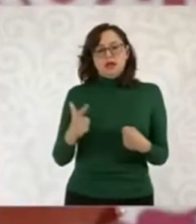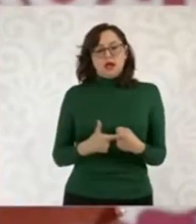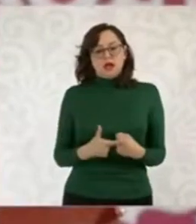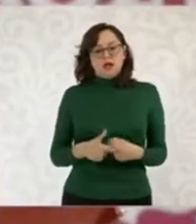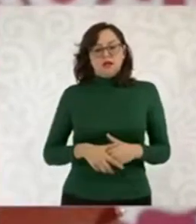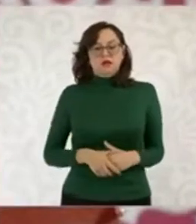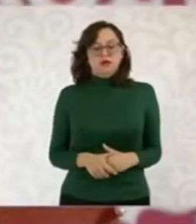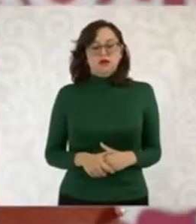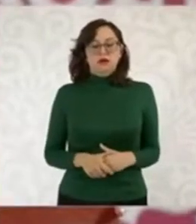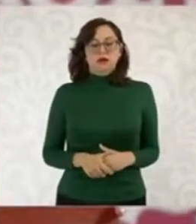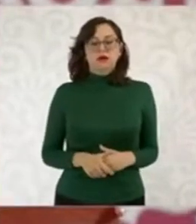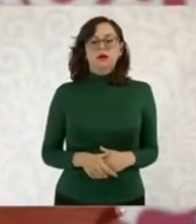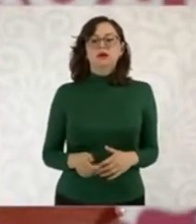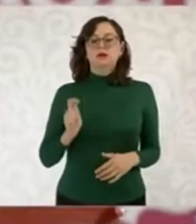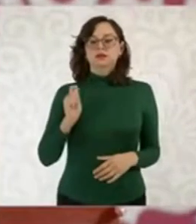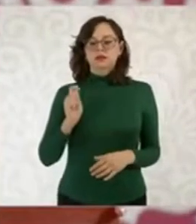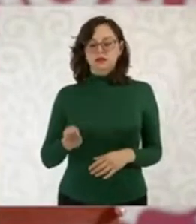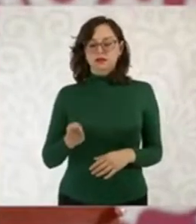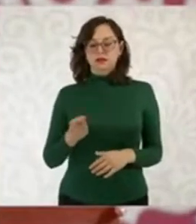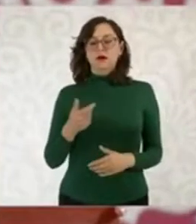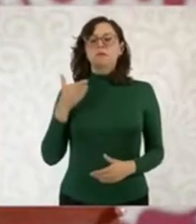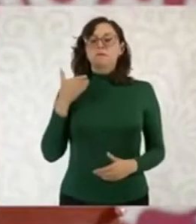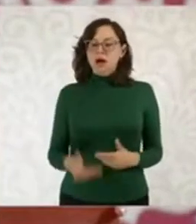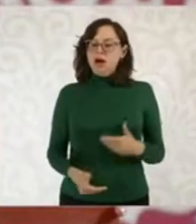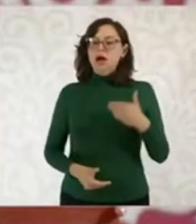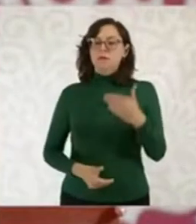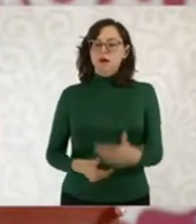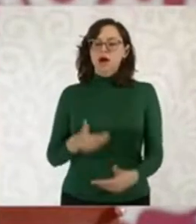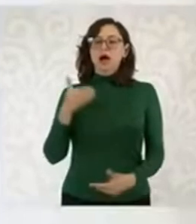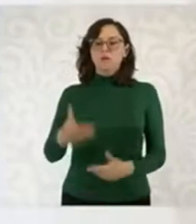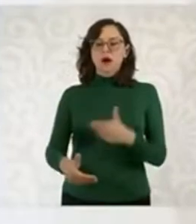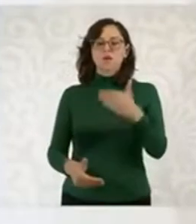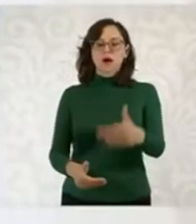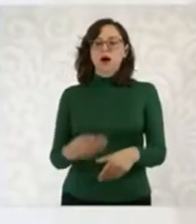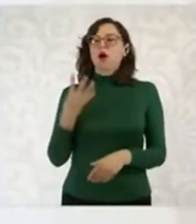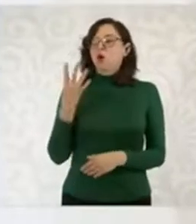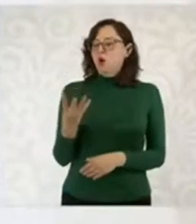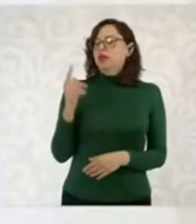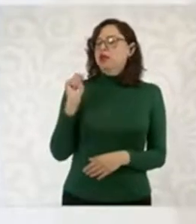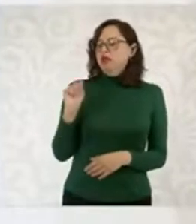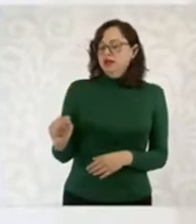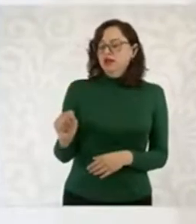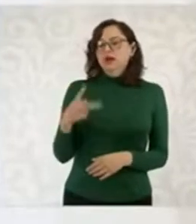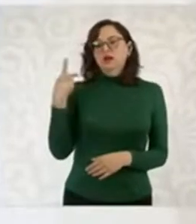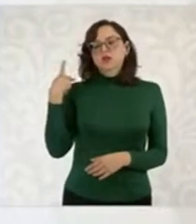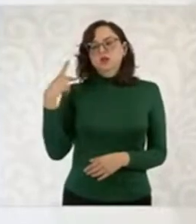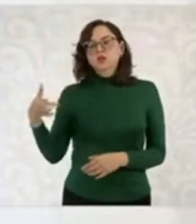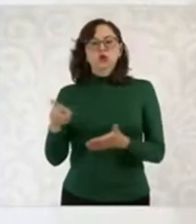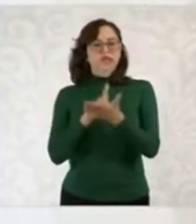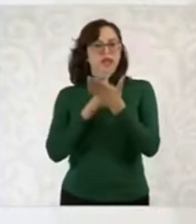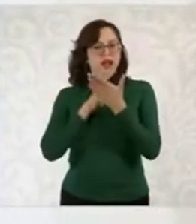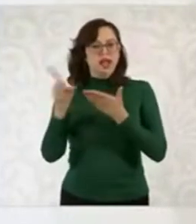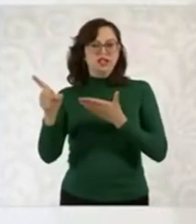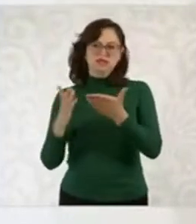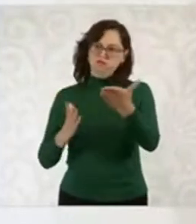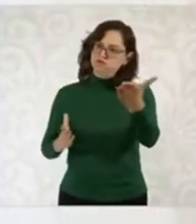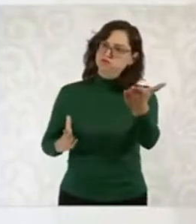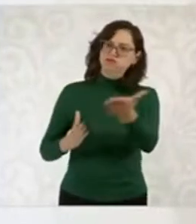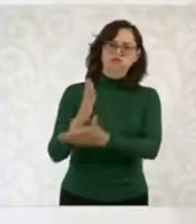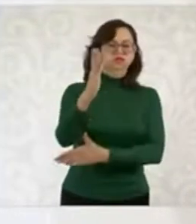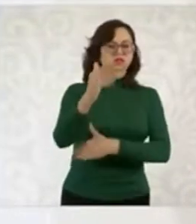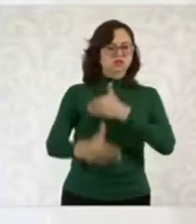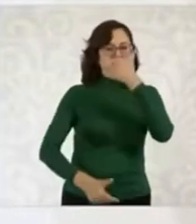Quiere decir que avanzamos en lo que es la cuarta transformación, que es el acceso a los derechos del pueblo de